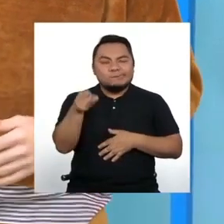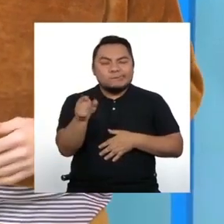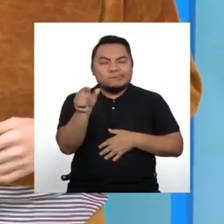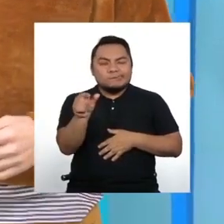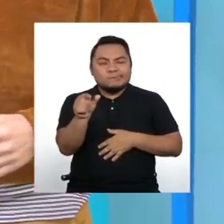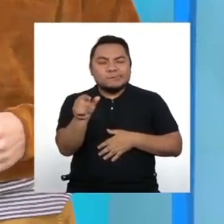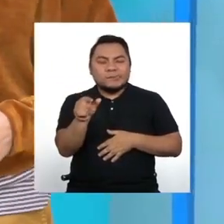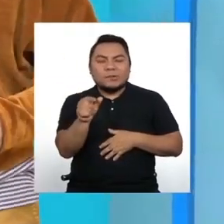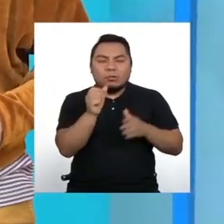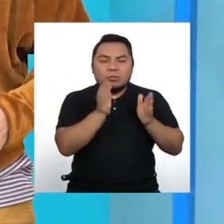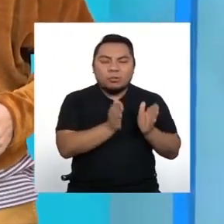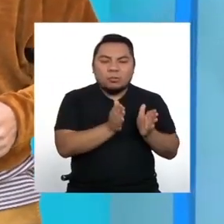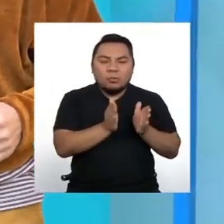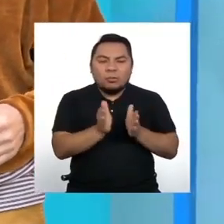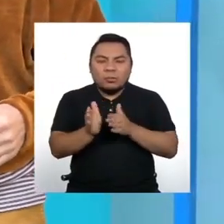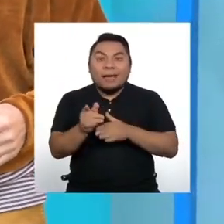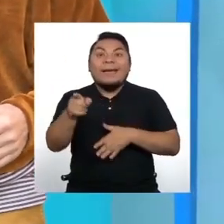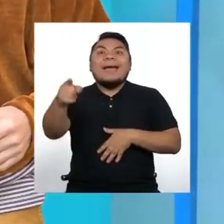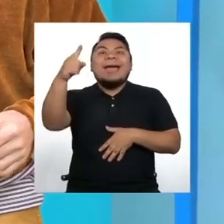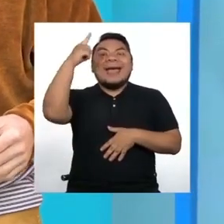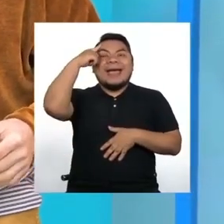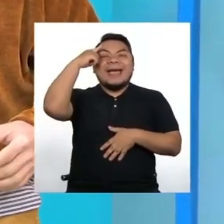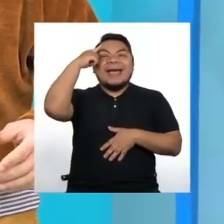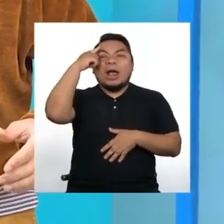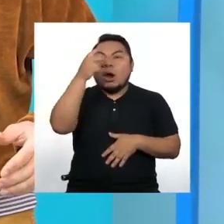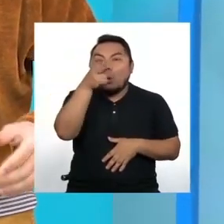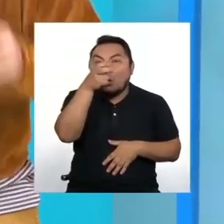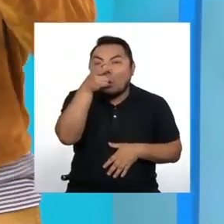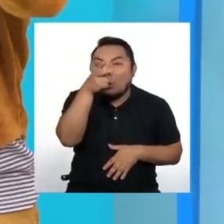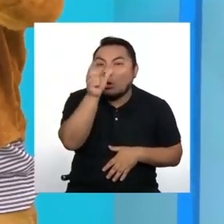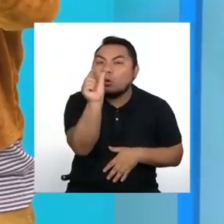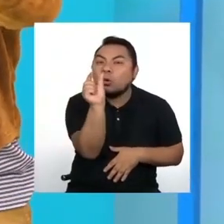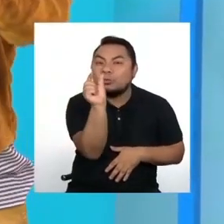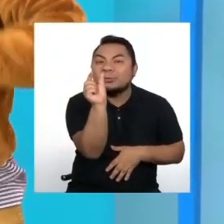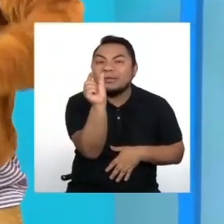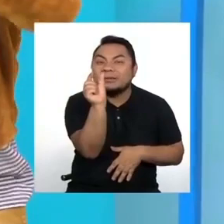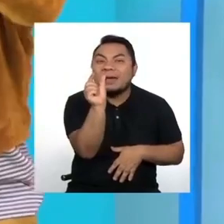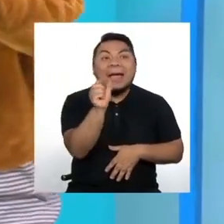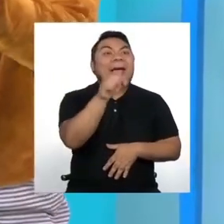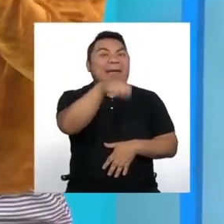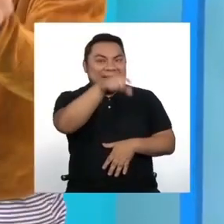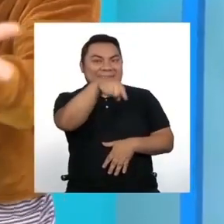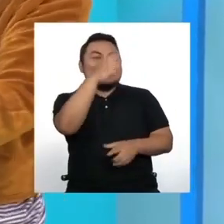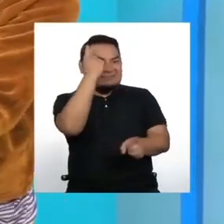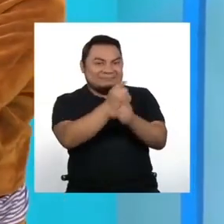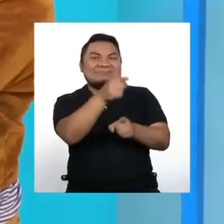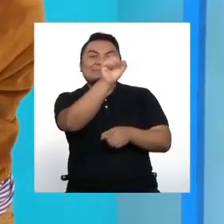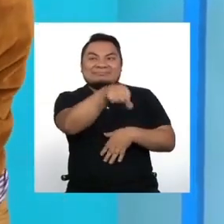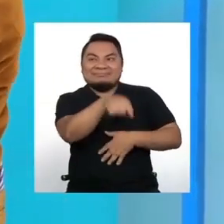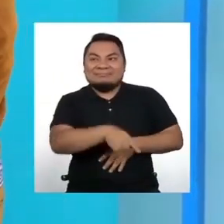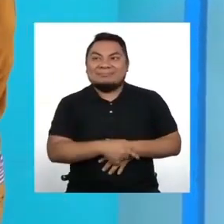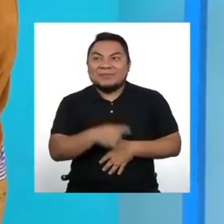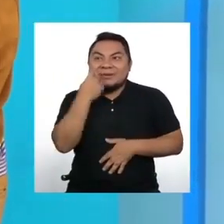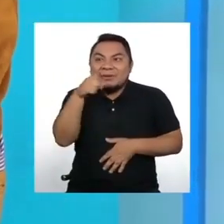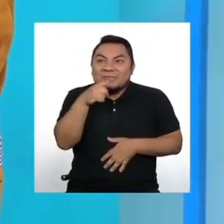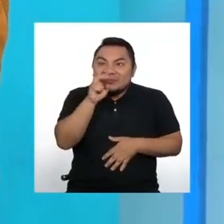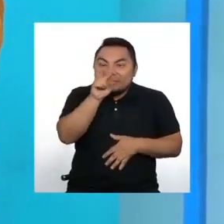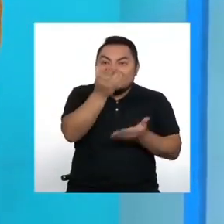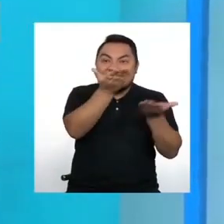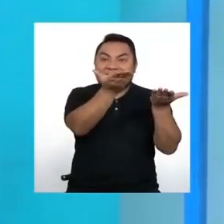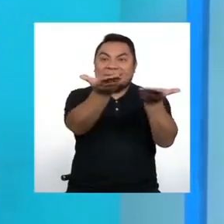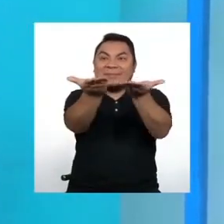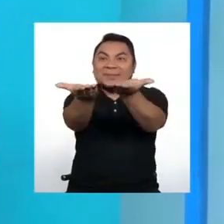buena idea, Juanita! Sí, y después me gusta revisar los dibujos en mi cuaderno y